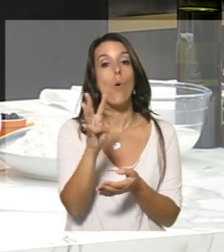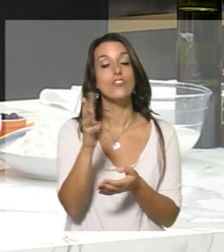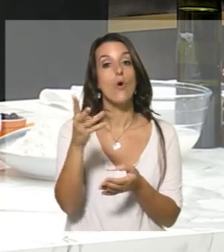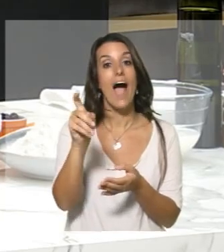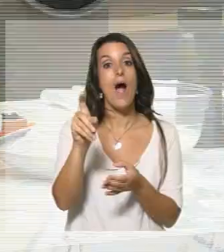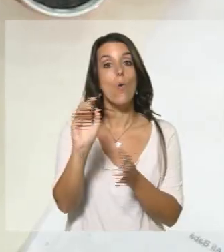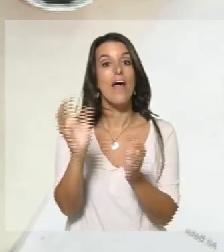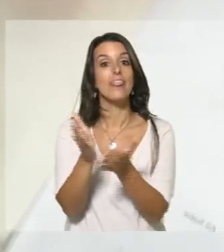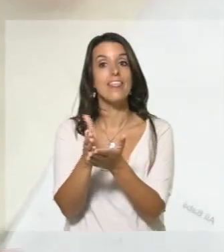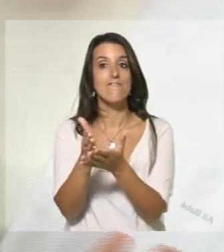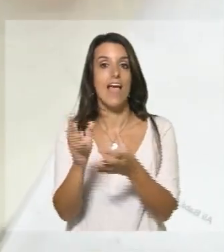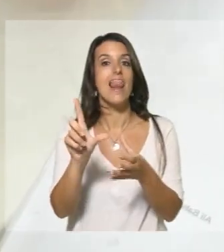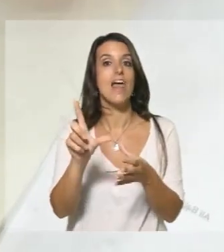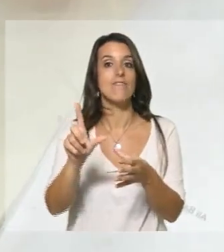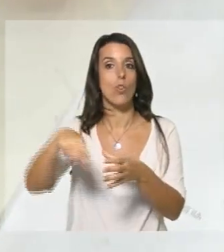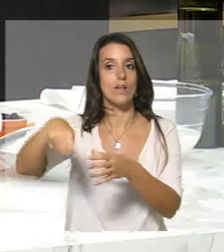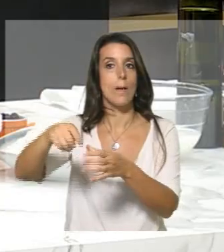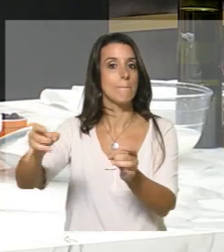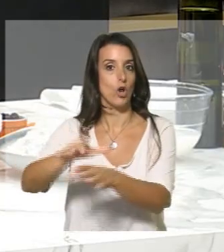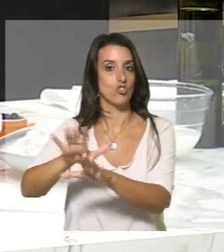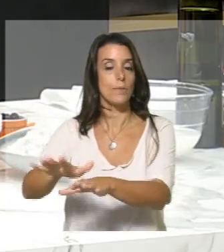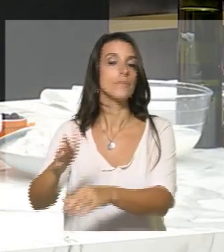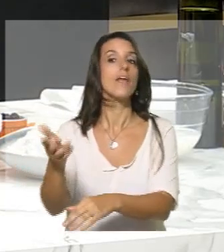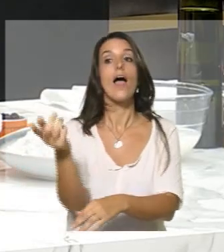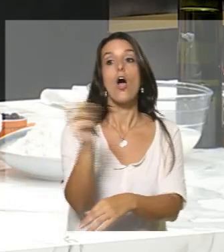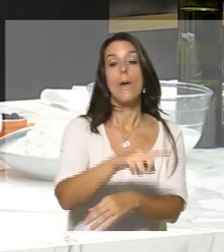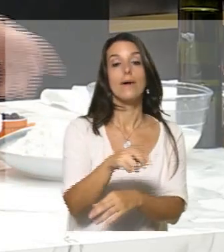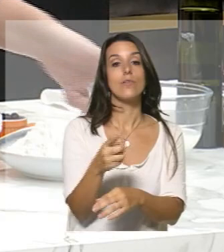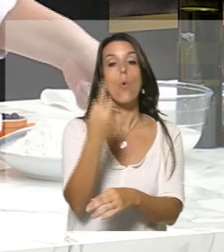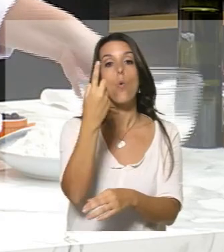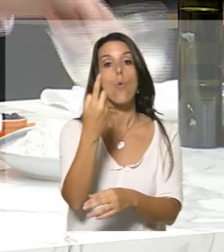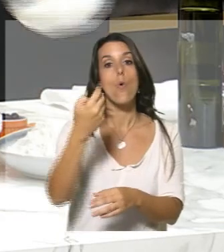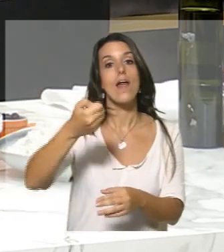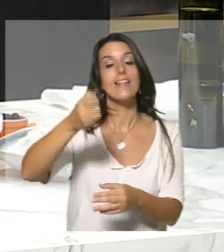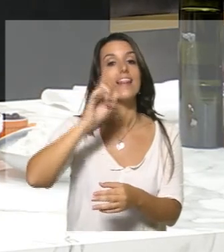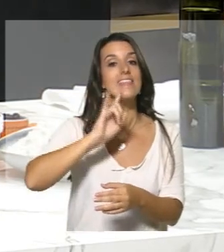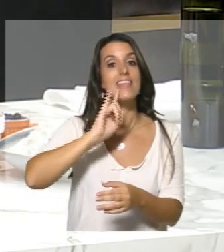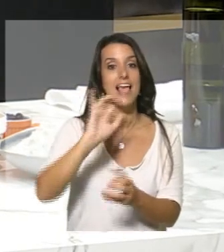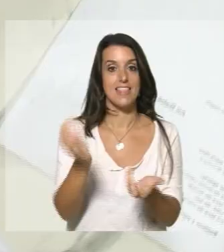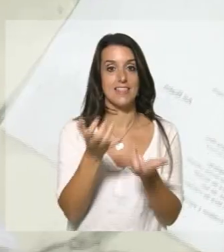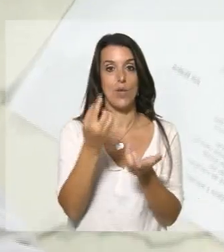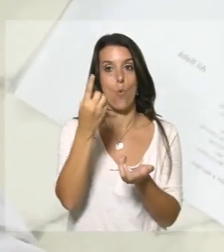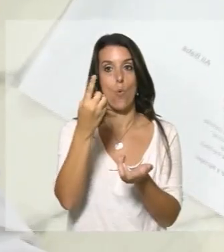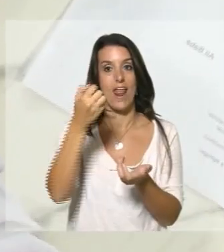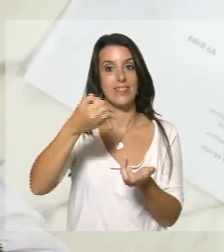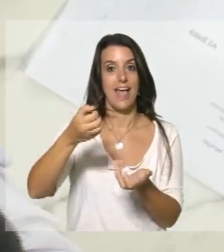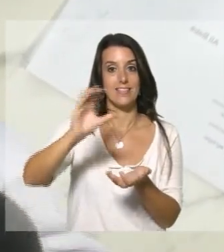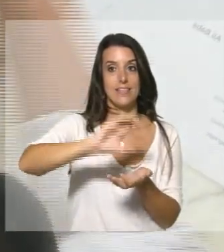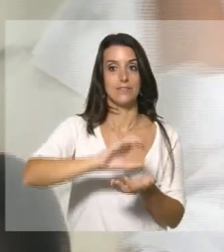la levadura, ¿está? Que eso ya lo tenemos pronto. Vamos a mezclar aparte 1 taza de leche caliente, que la tengo acá,